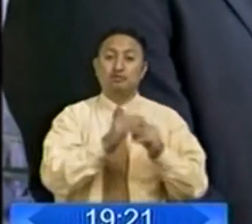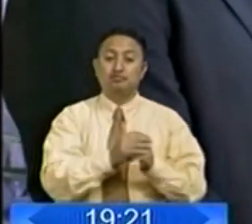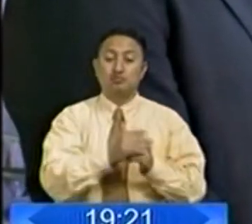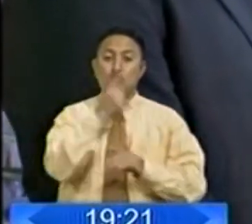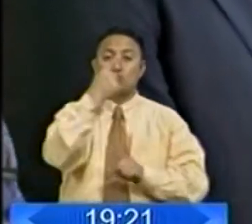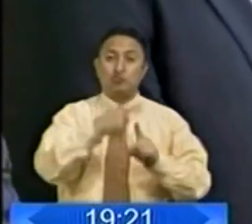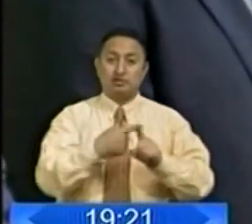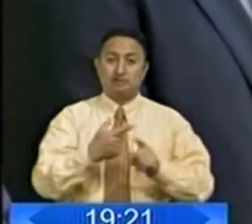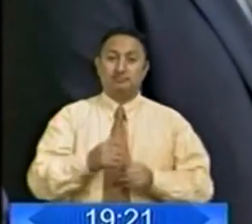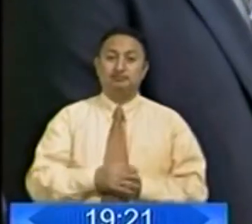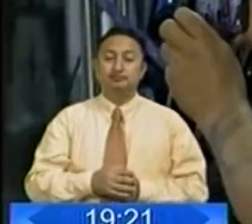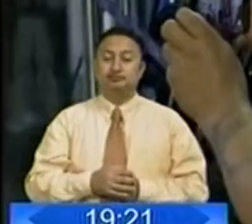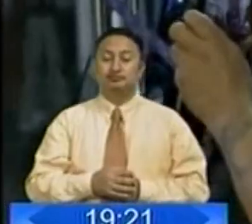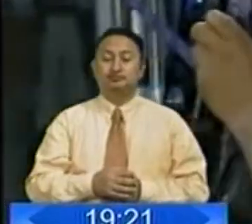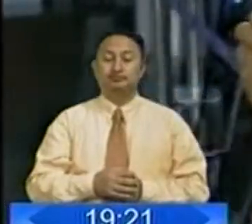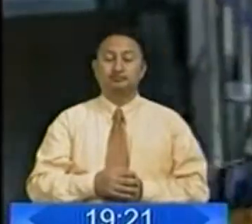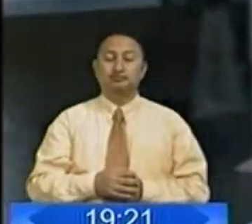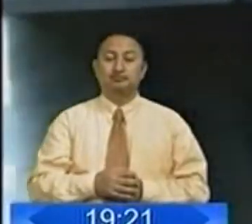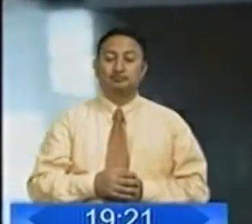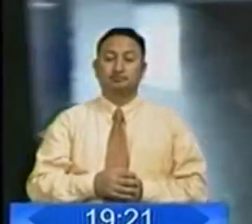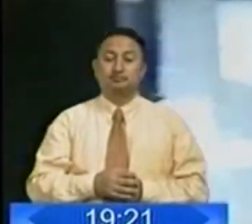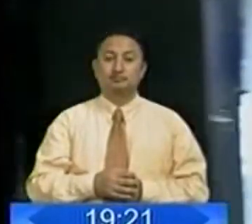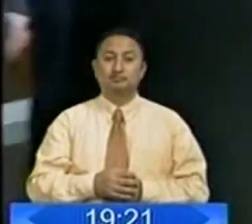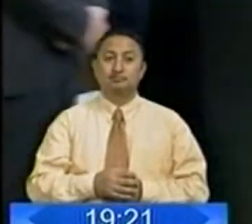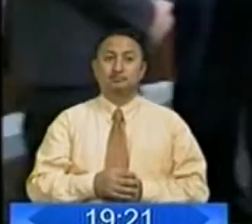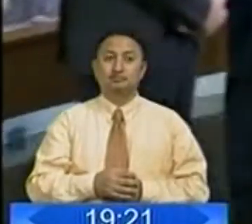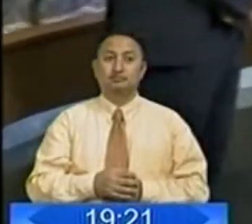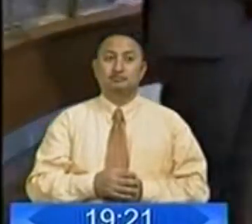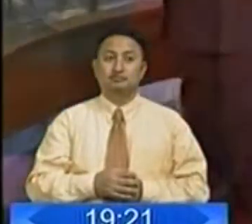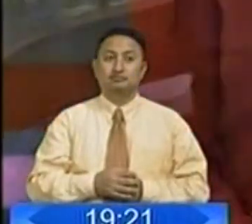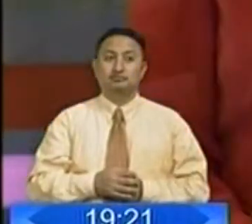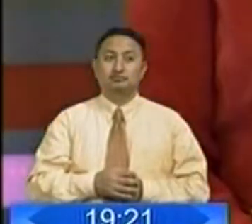dentro de un mes, informó Héctor Romero.